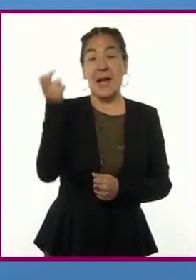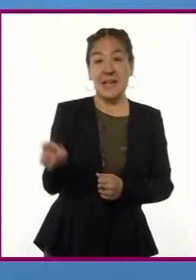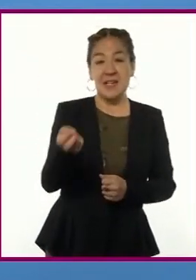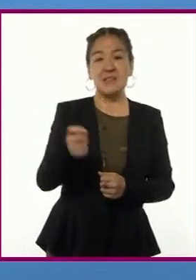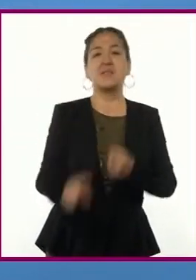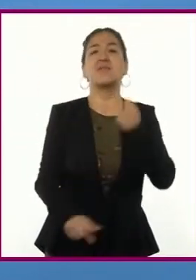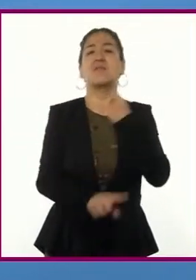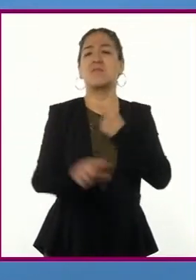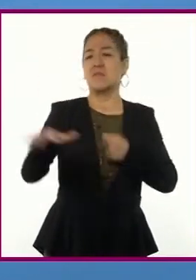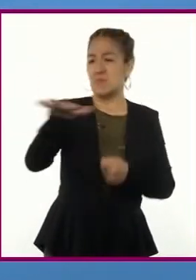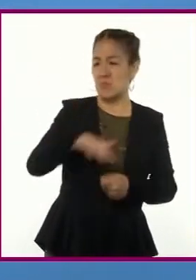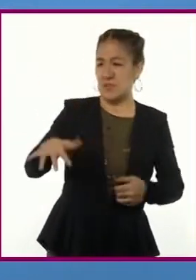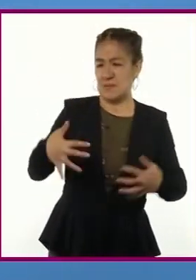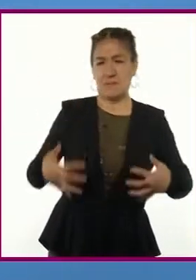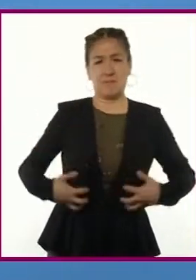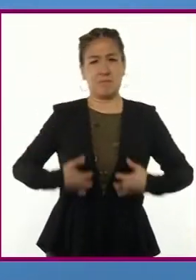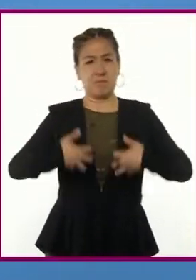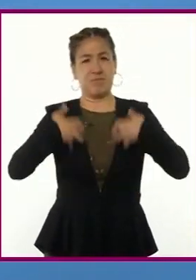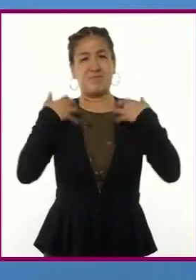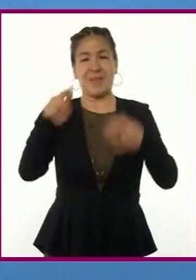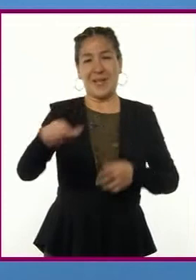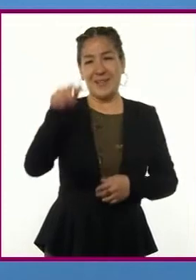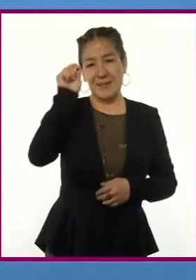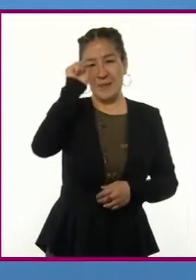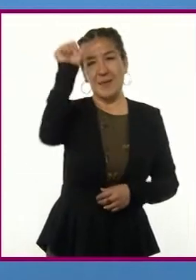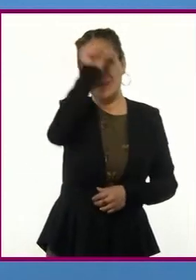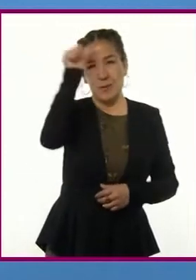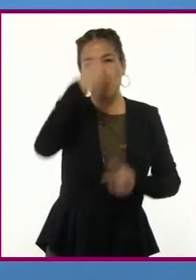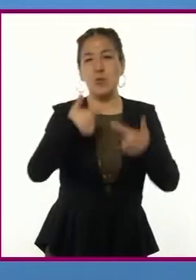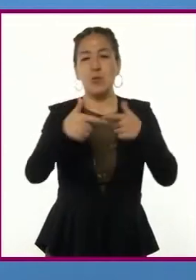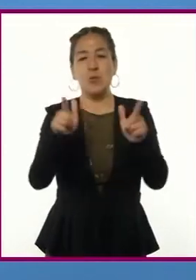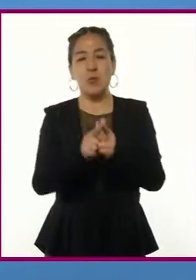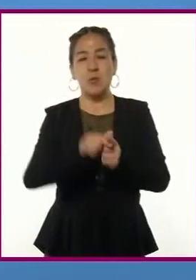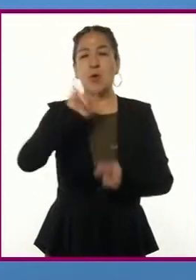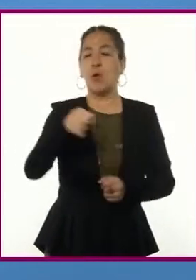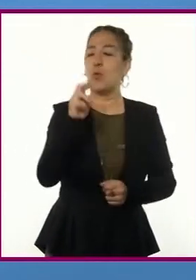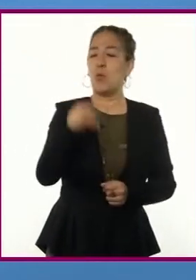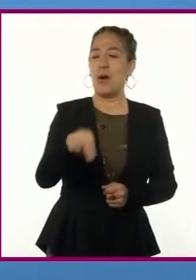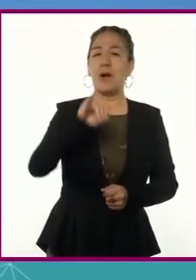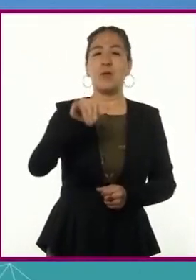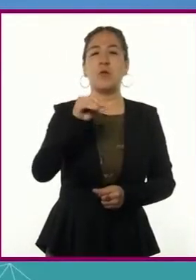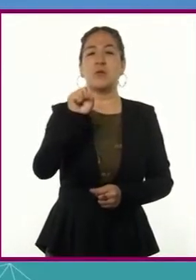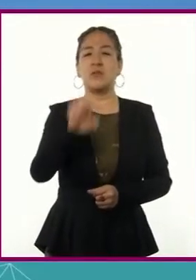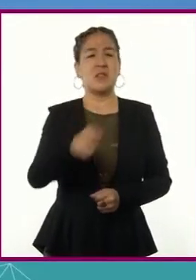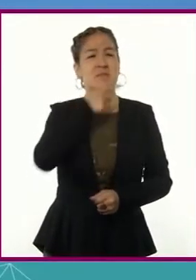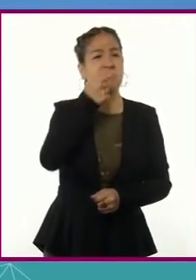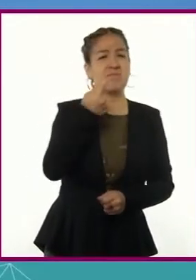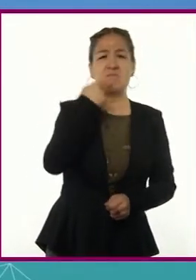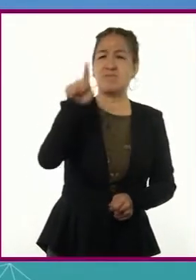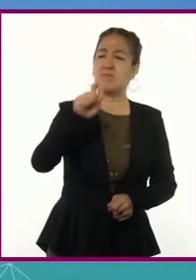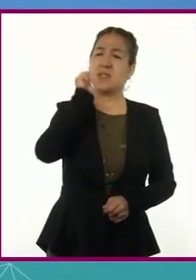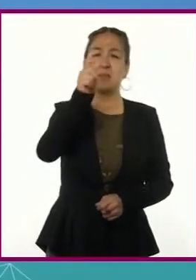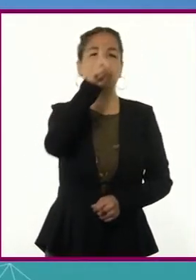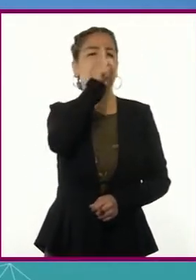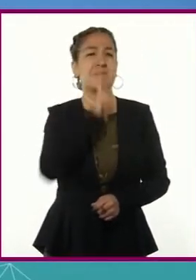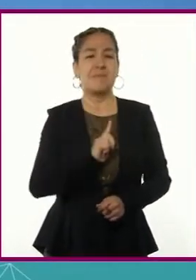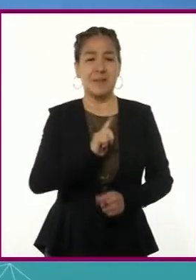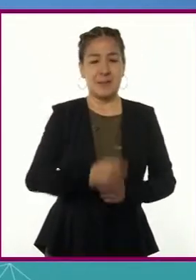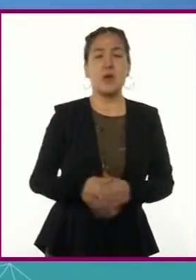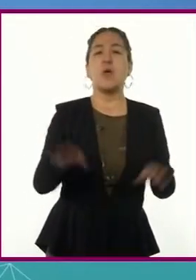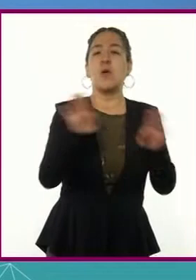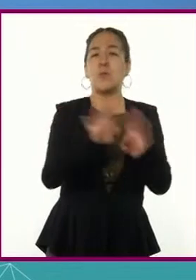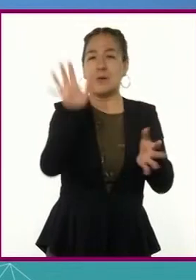la indignación del clérigo Juan José de Eguiara y Eguren, que buscó desmentirlo. Leamos cómo lo hizo a través